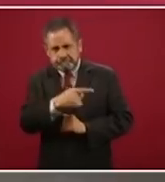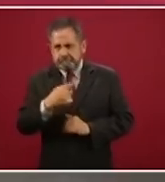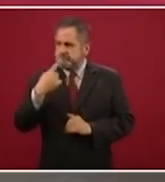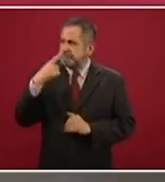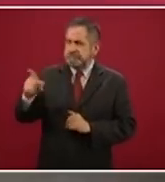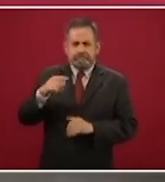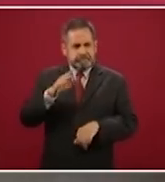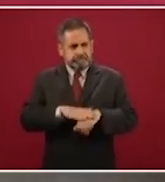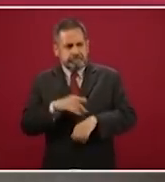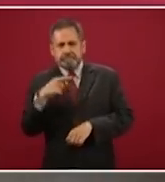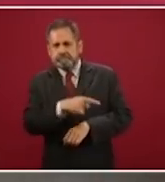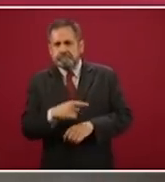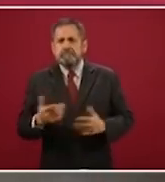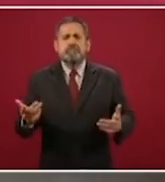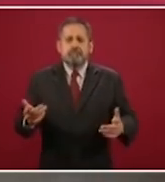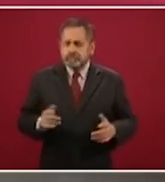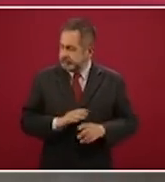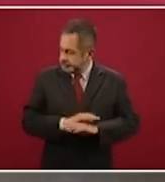acusarlos